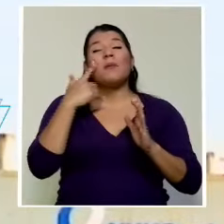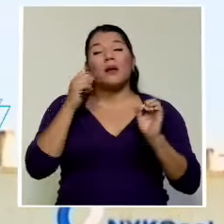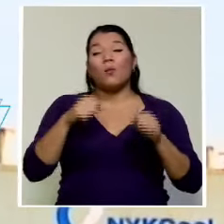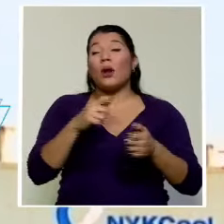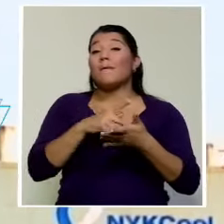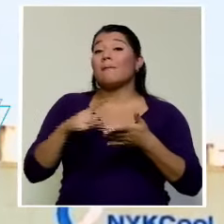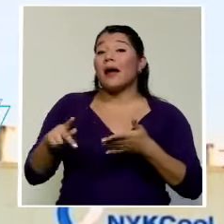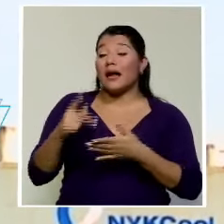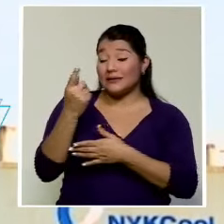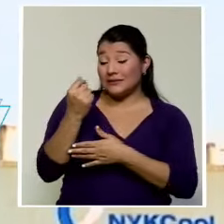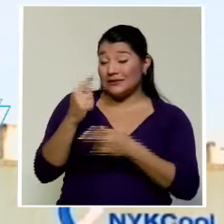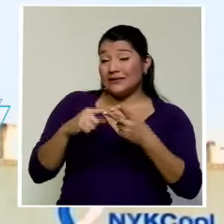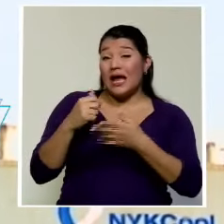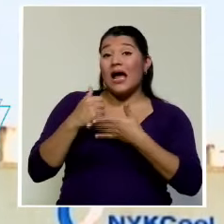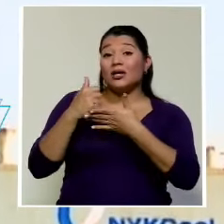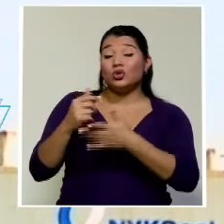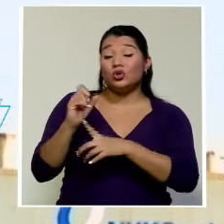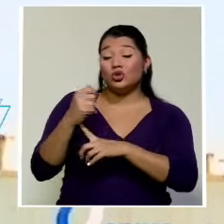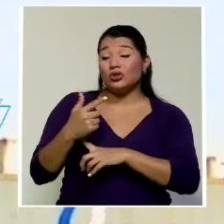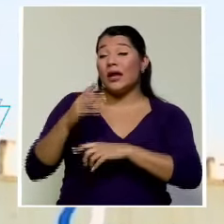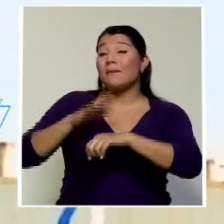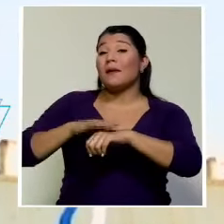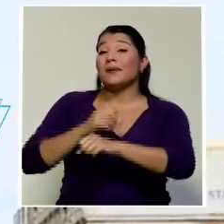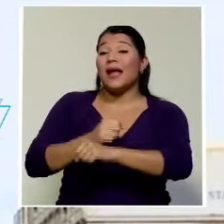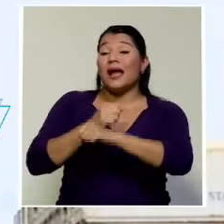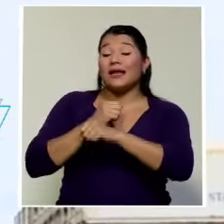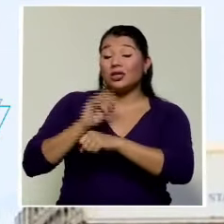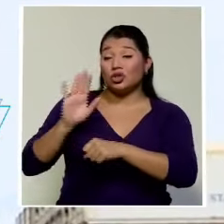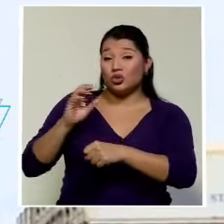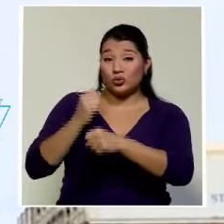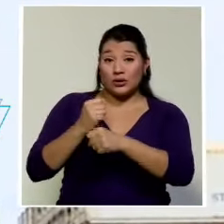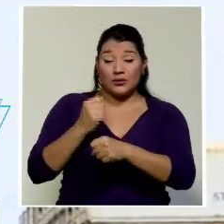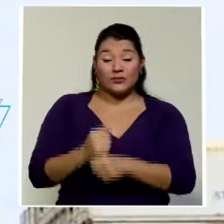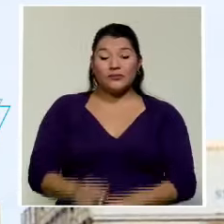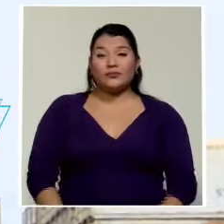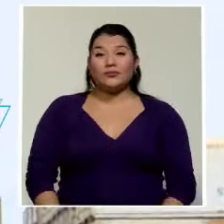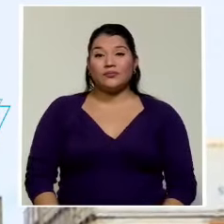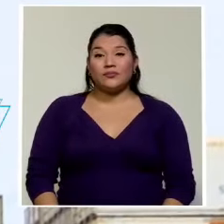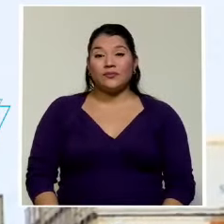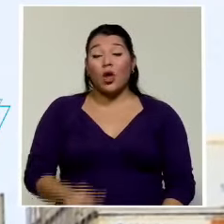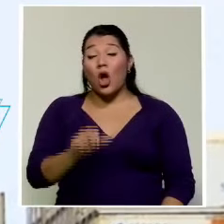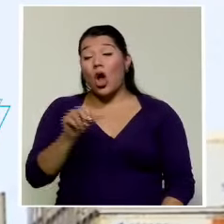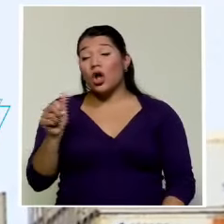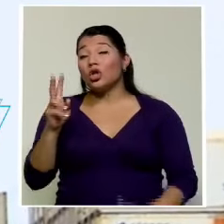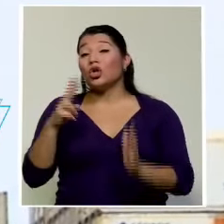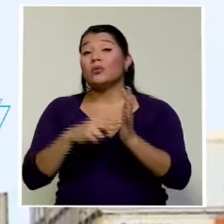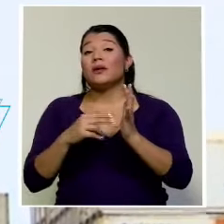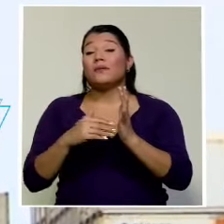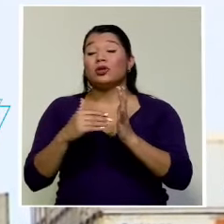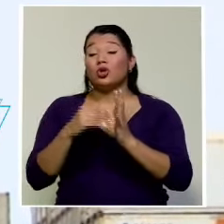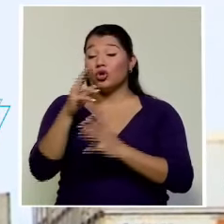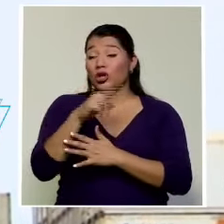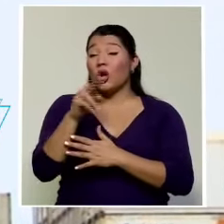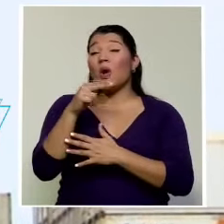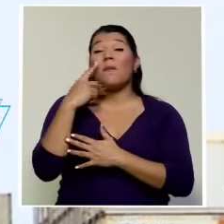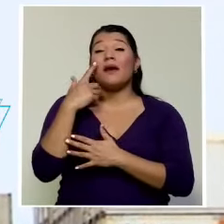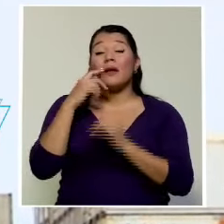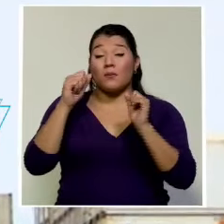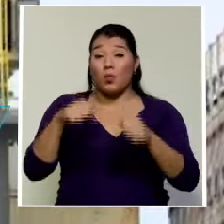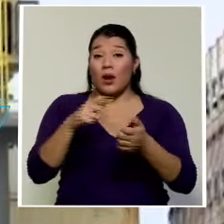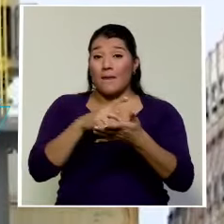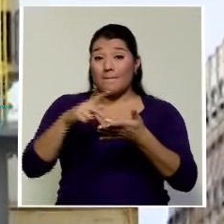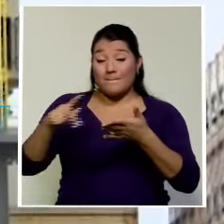y contribuciones sociales que garantizan la operación de Habdeba. Los otros 2.000 millones de colones serían para financiar